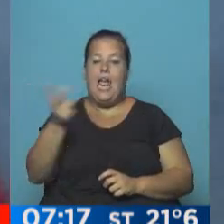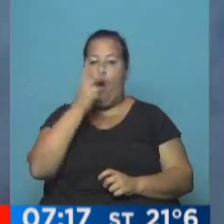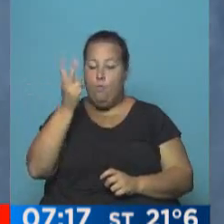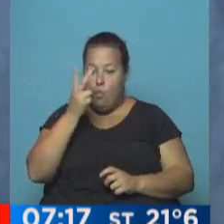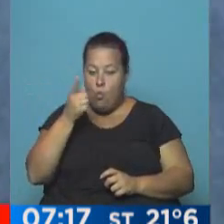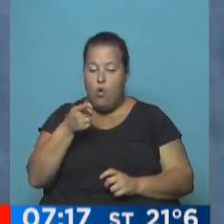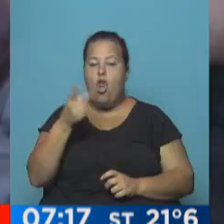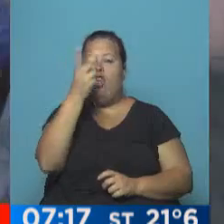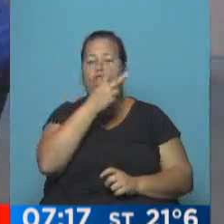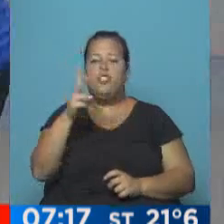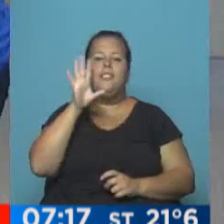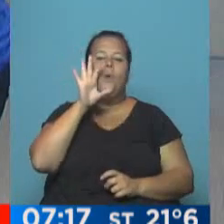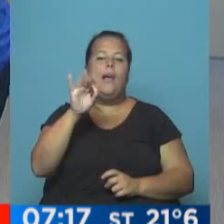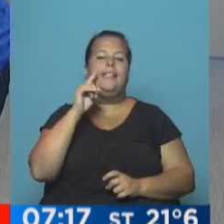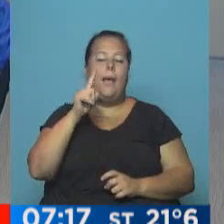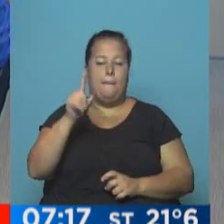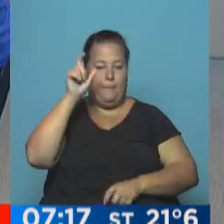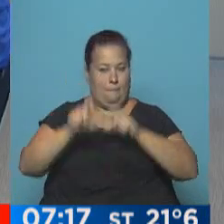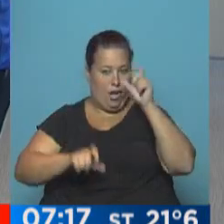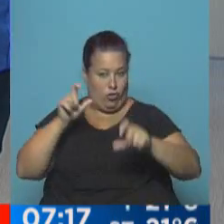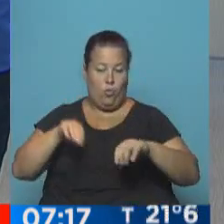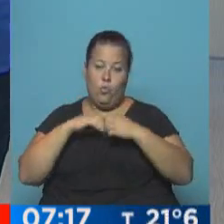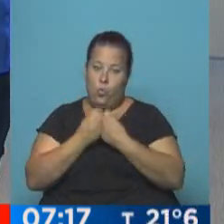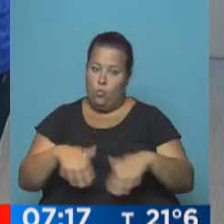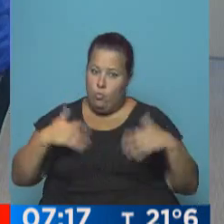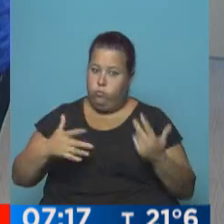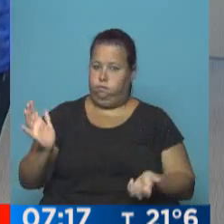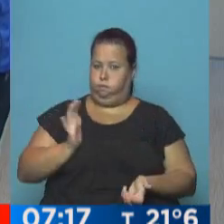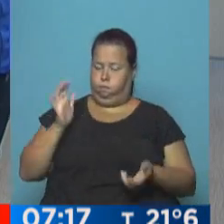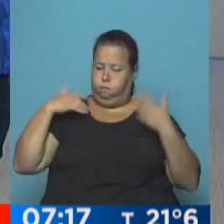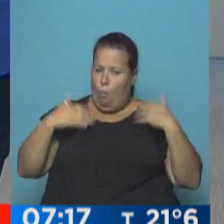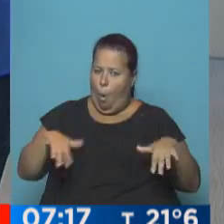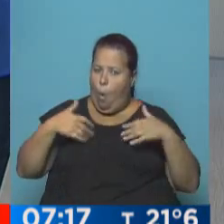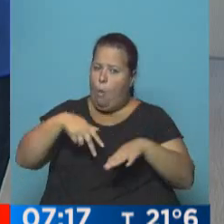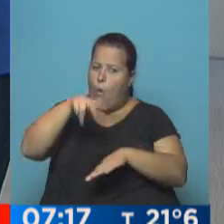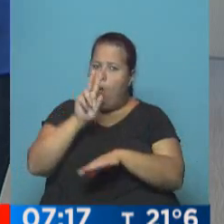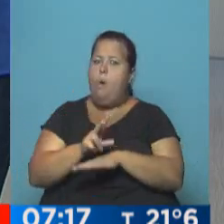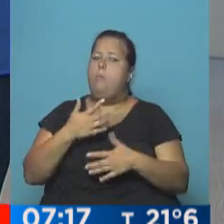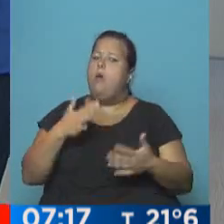del conflicto 250.000 personas, una cifra aterradora, pero real, de este tiempo.